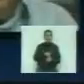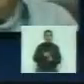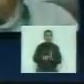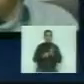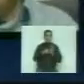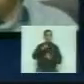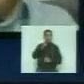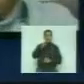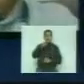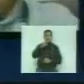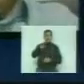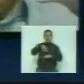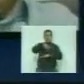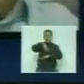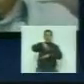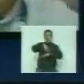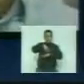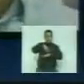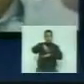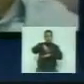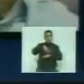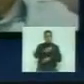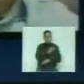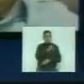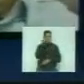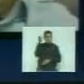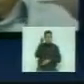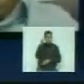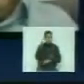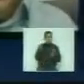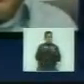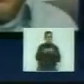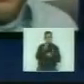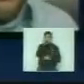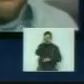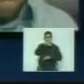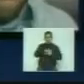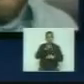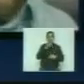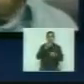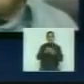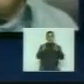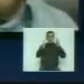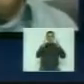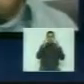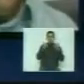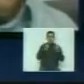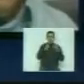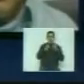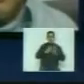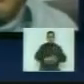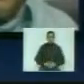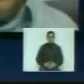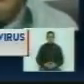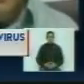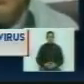Él es epidemiólogo, es catedrático universitario, está junto a nosotros. Doctor, buenas tardes, gracias por acompañarnos en este diálogo. Hay un